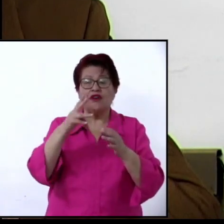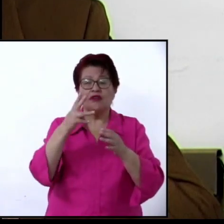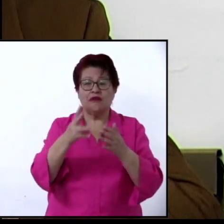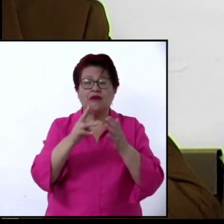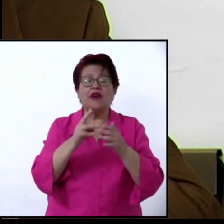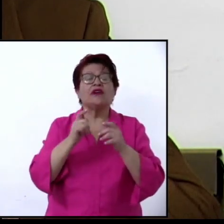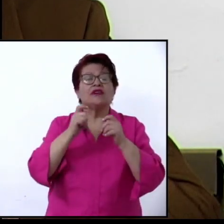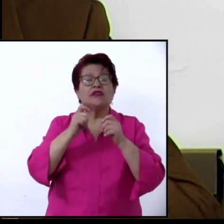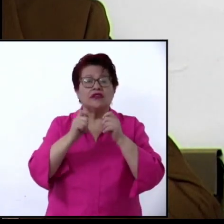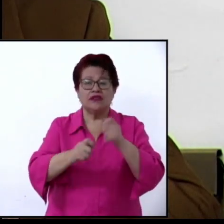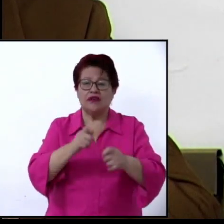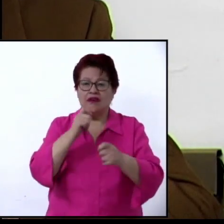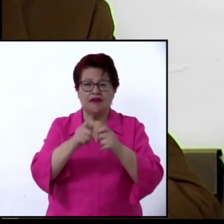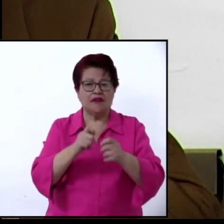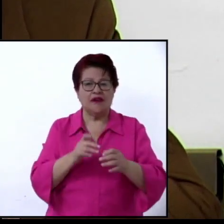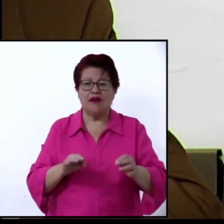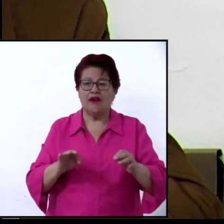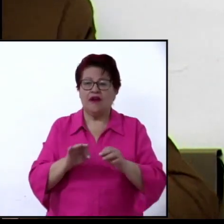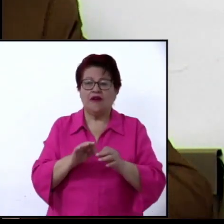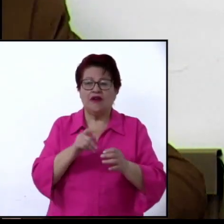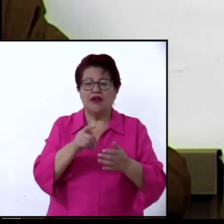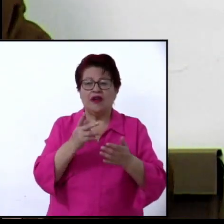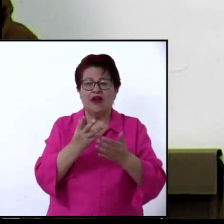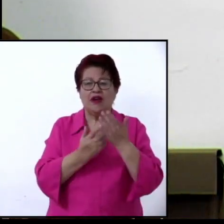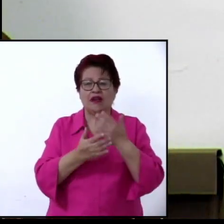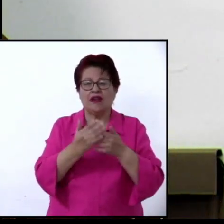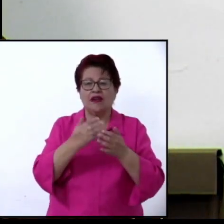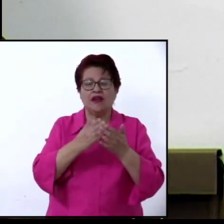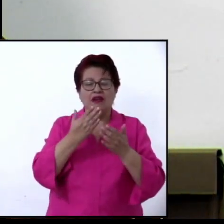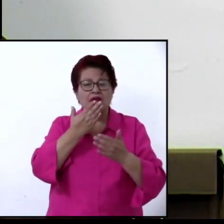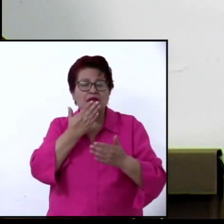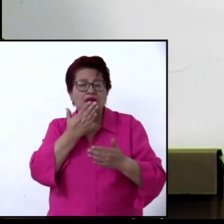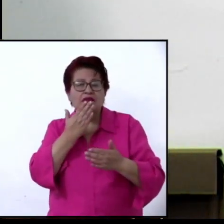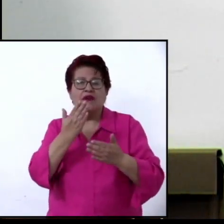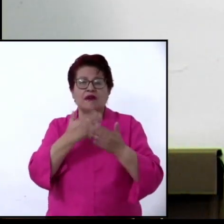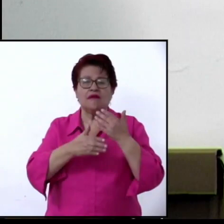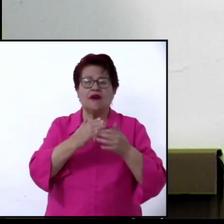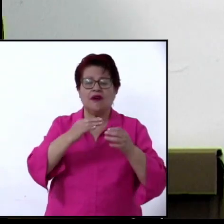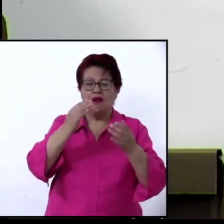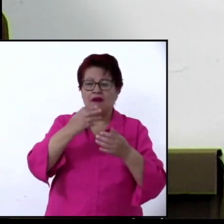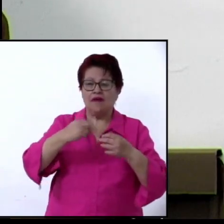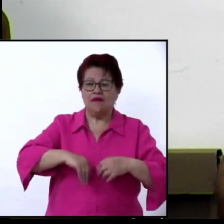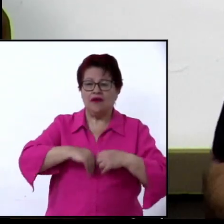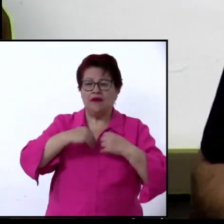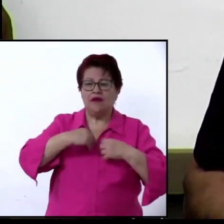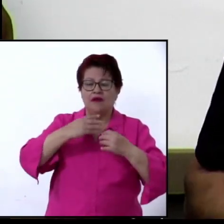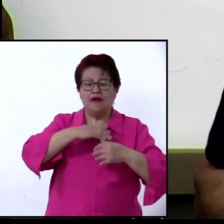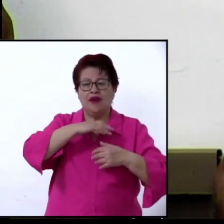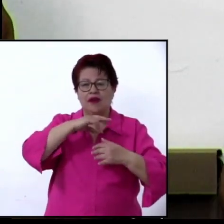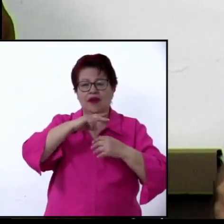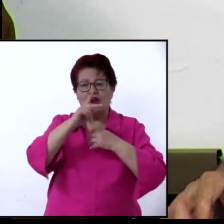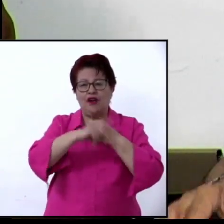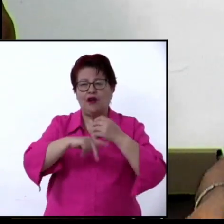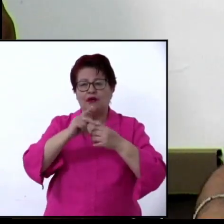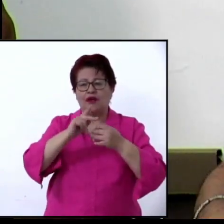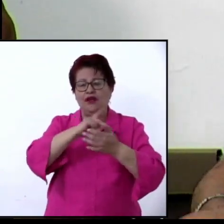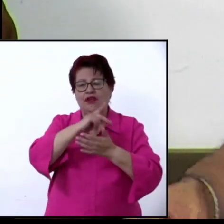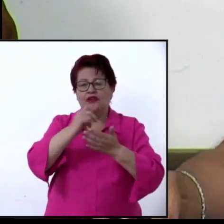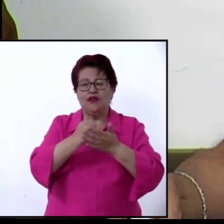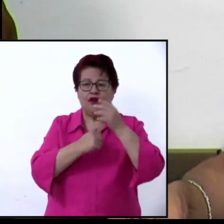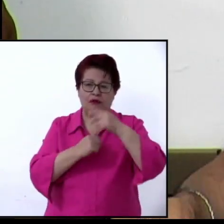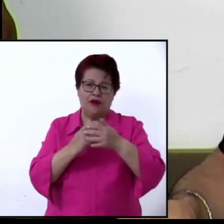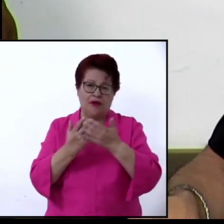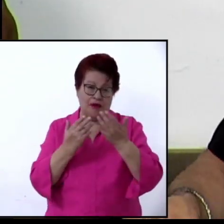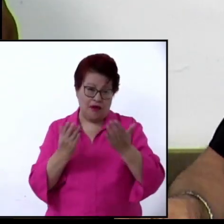que abona y que ayuda a generar condiciones de bienestar para quienes habitamos el país y la Ciudad de México. Y ahora,